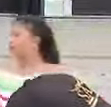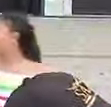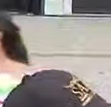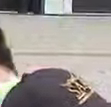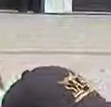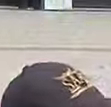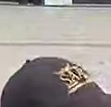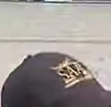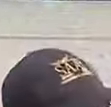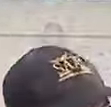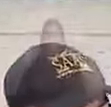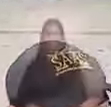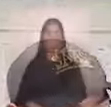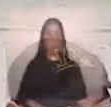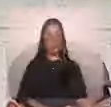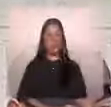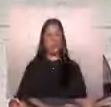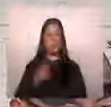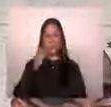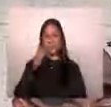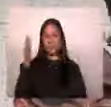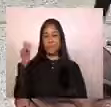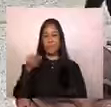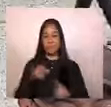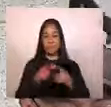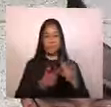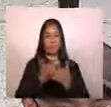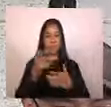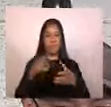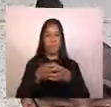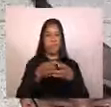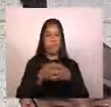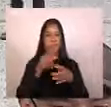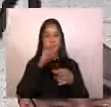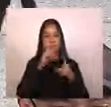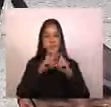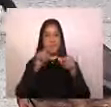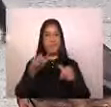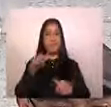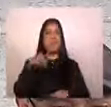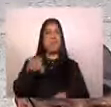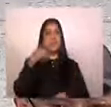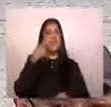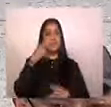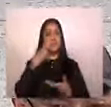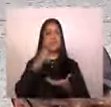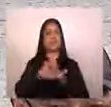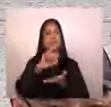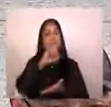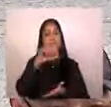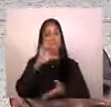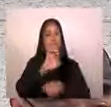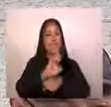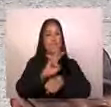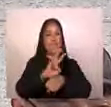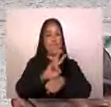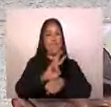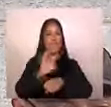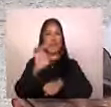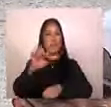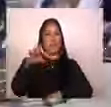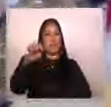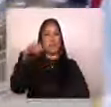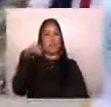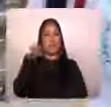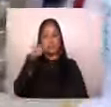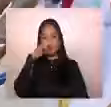desfiles, tales como Gigantes de la Nación, desfile CBG, entre otras actividades, donde ha logrado